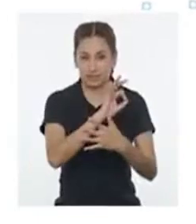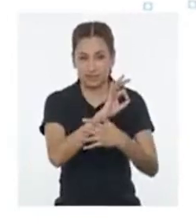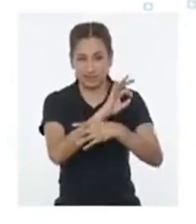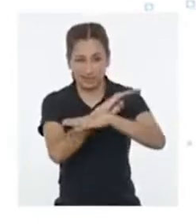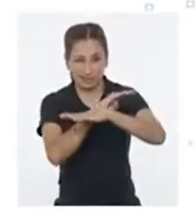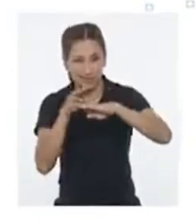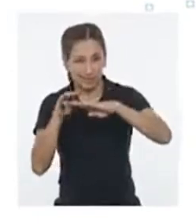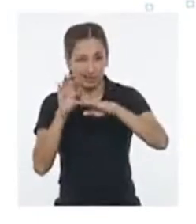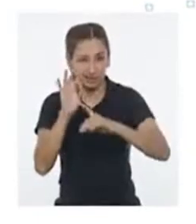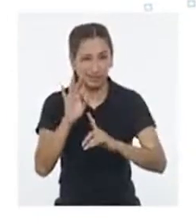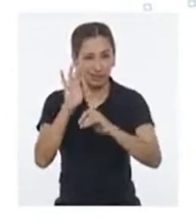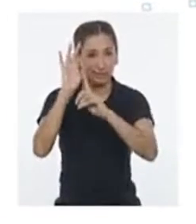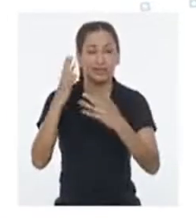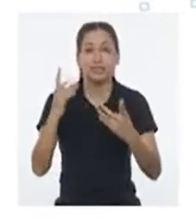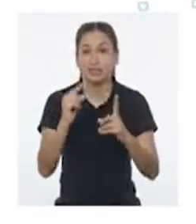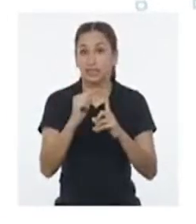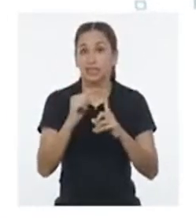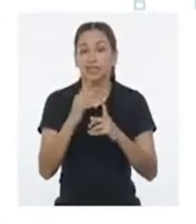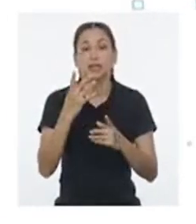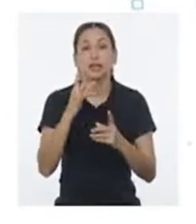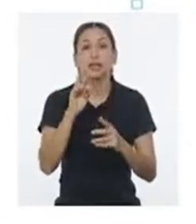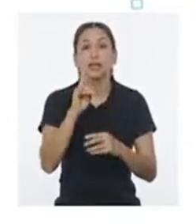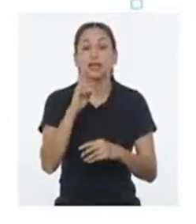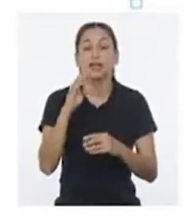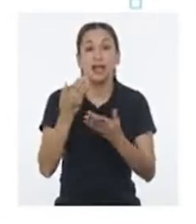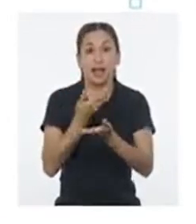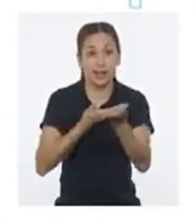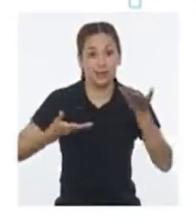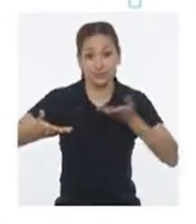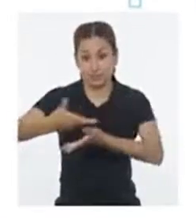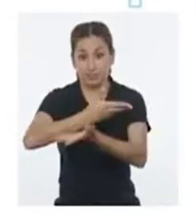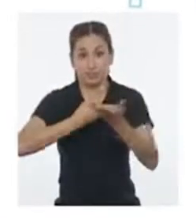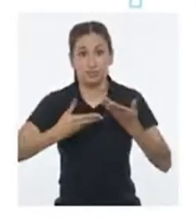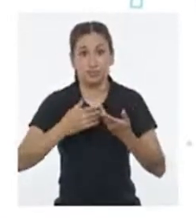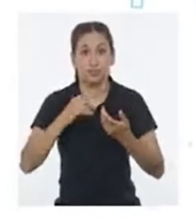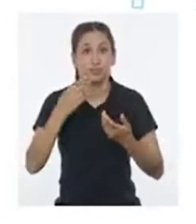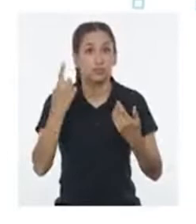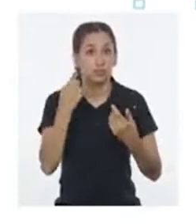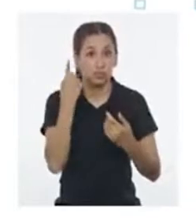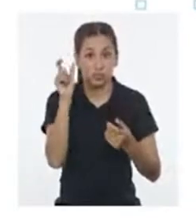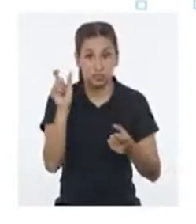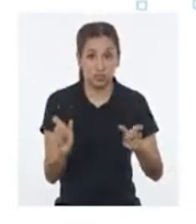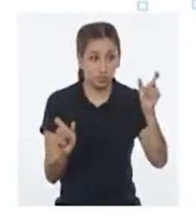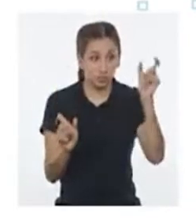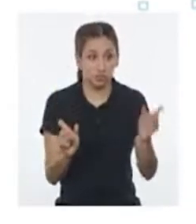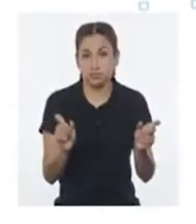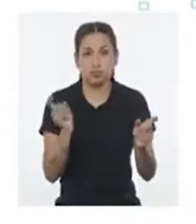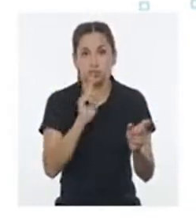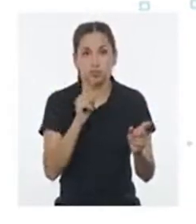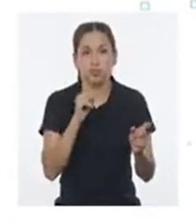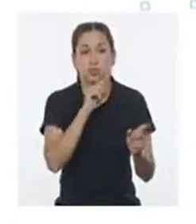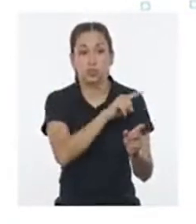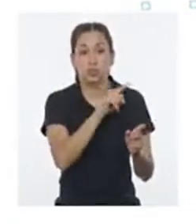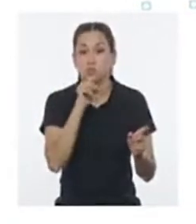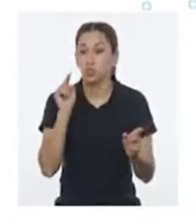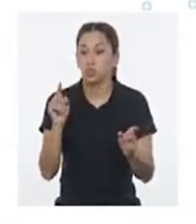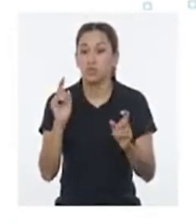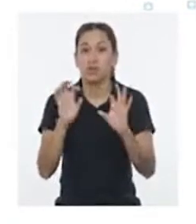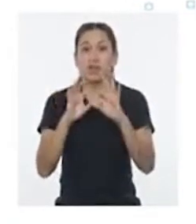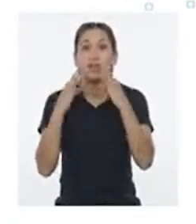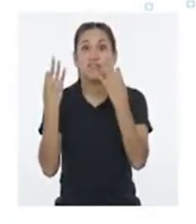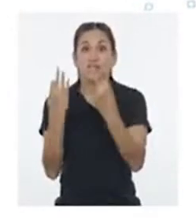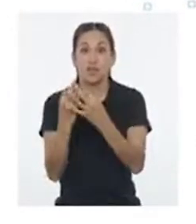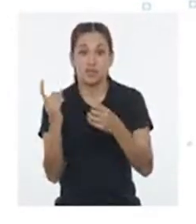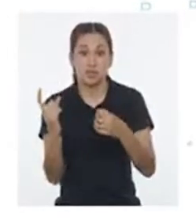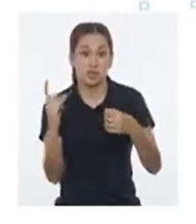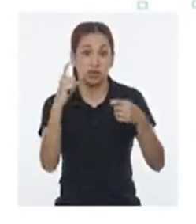necesario resaltar que la reciprocidad no se realizaba entre individuos, sino que al pertenecer a